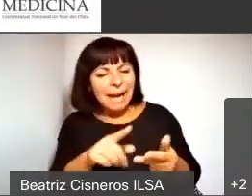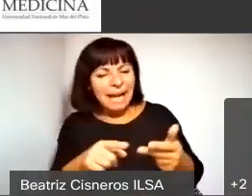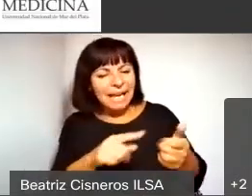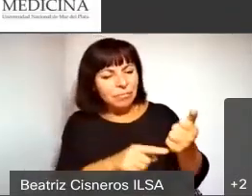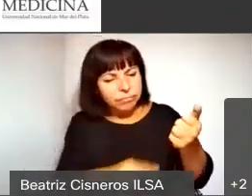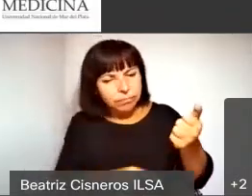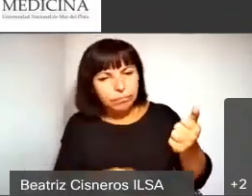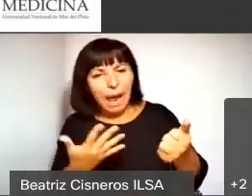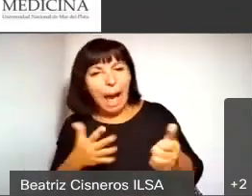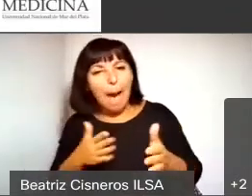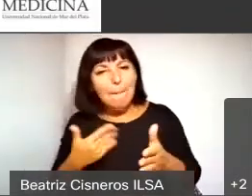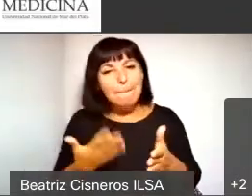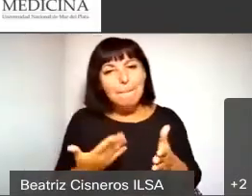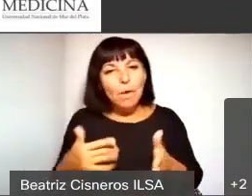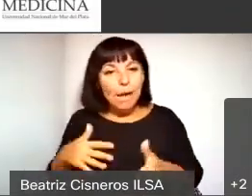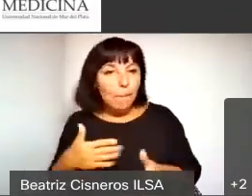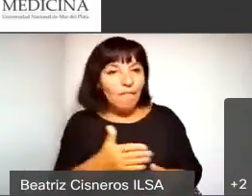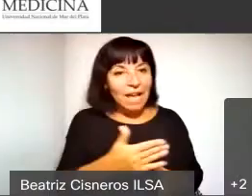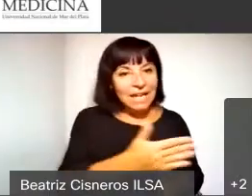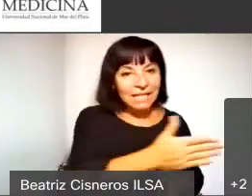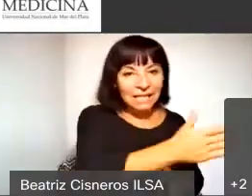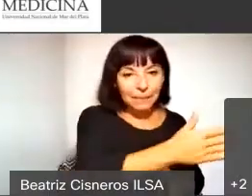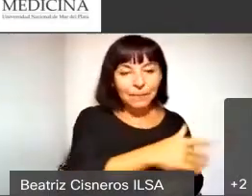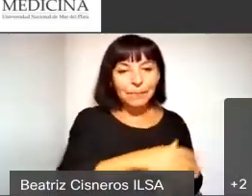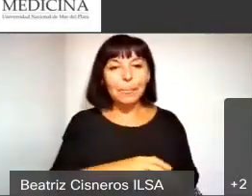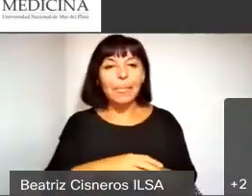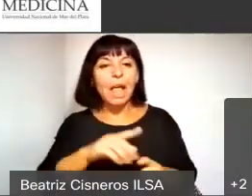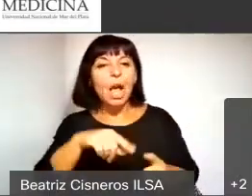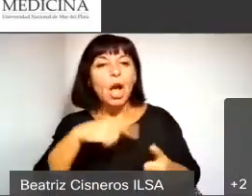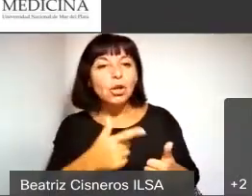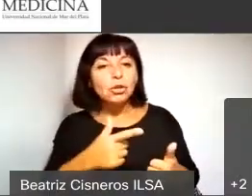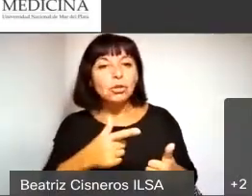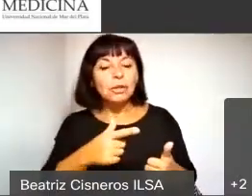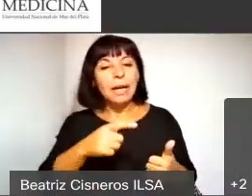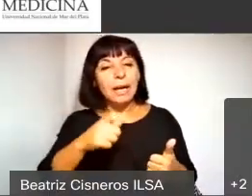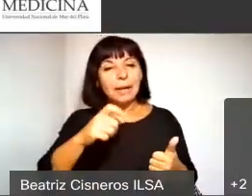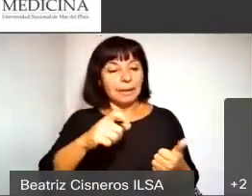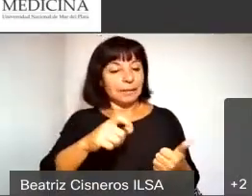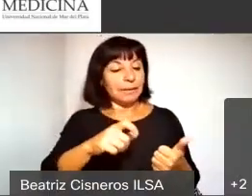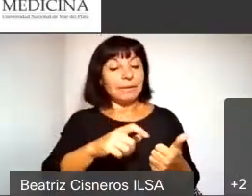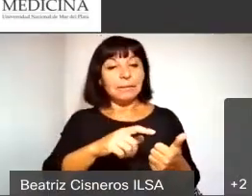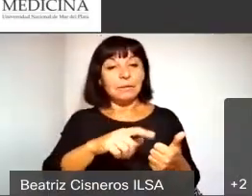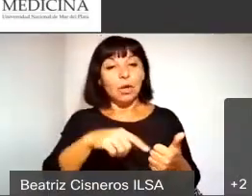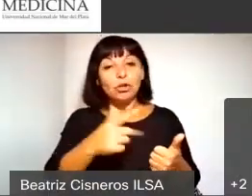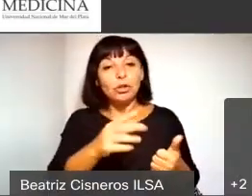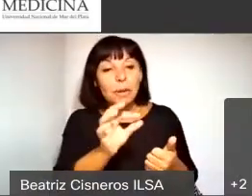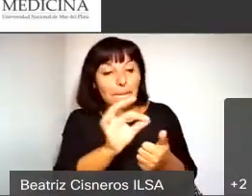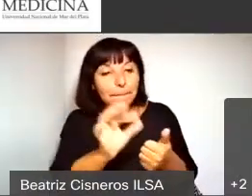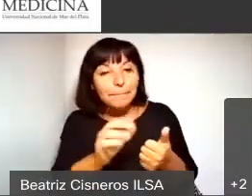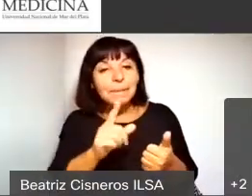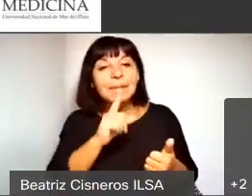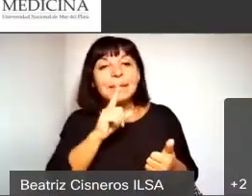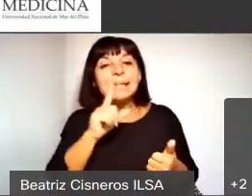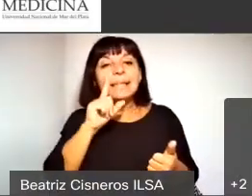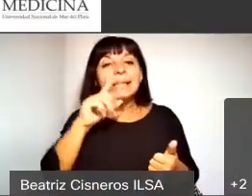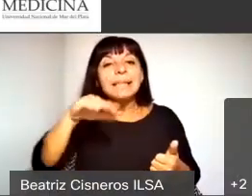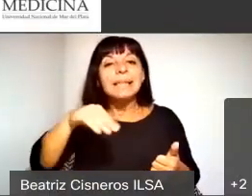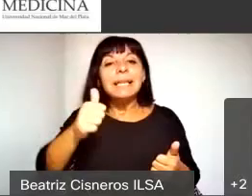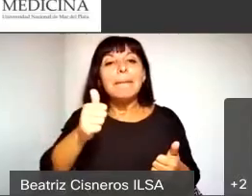Otros tipos de apéndices son las fimbrias y los pilis sexuales. Las fimbrias